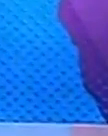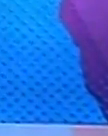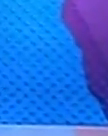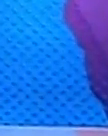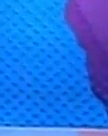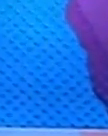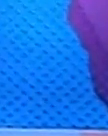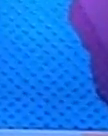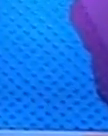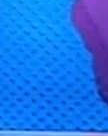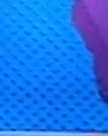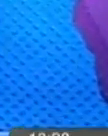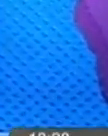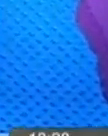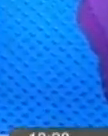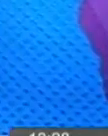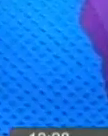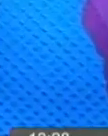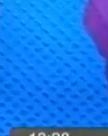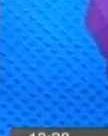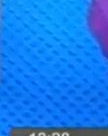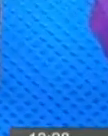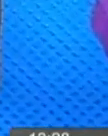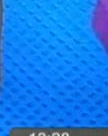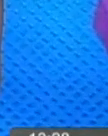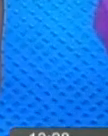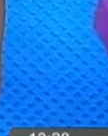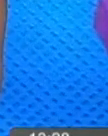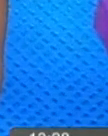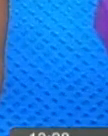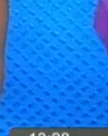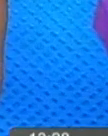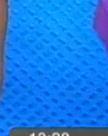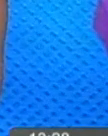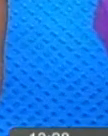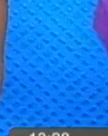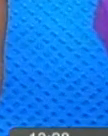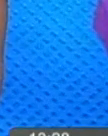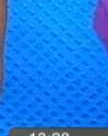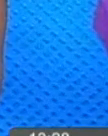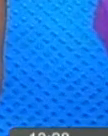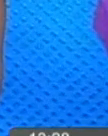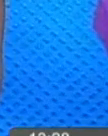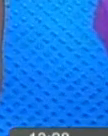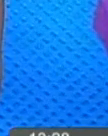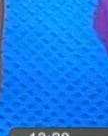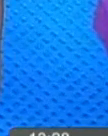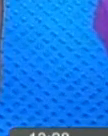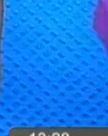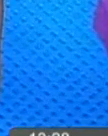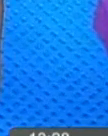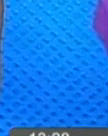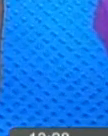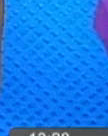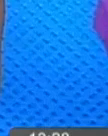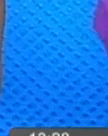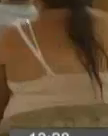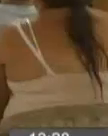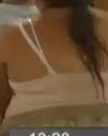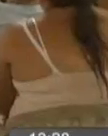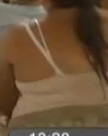gracias por acompañarnos y atención con la siguiente información, porque se prohíbe la venta de comida con carne silvestre en las cabañas del río Piraí.